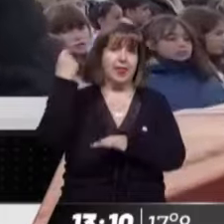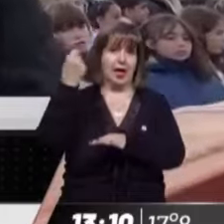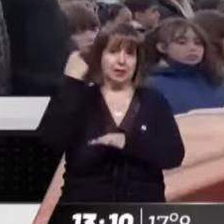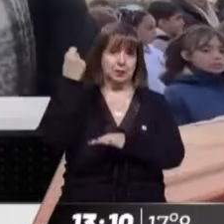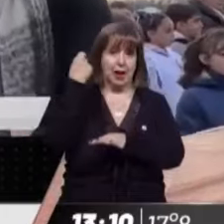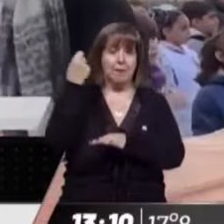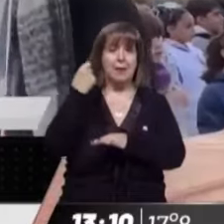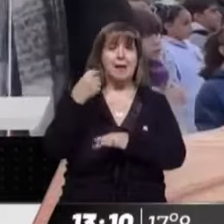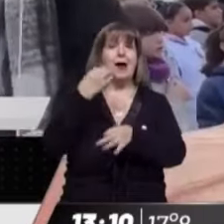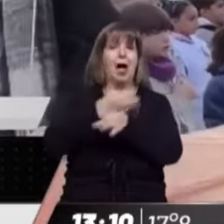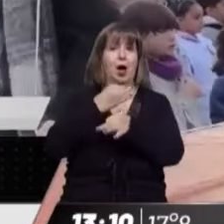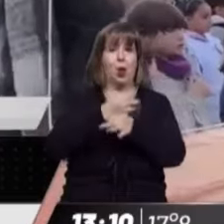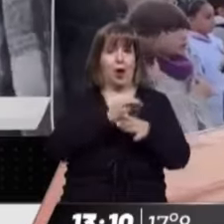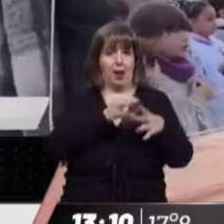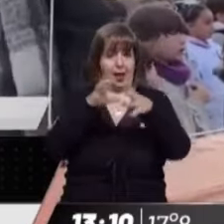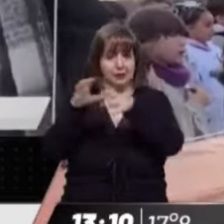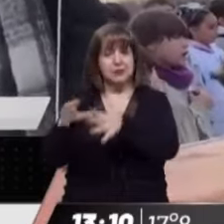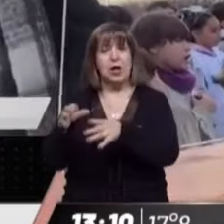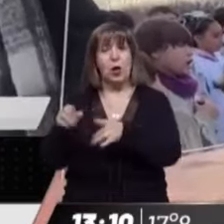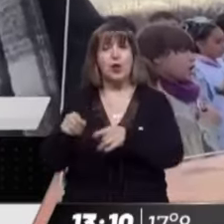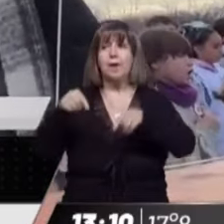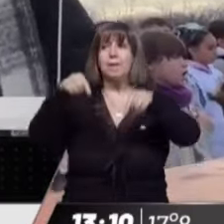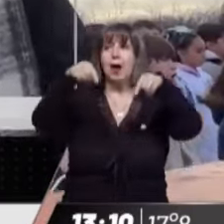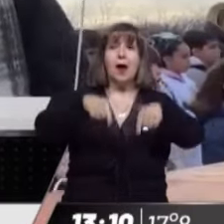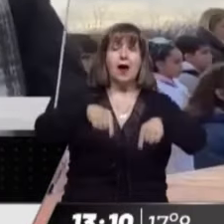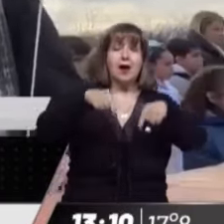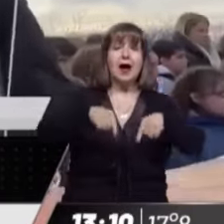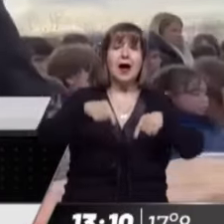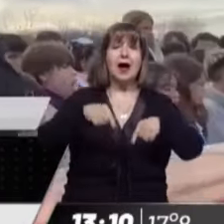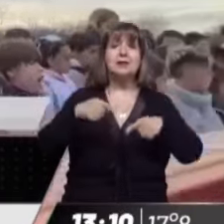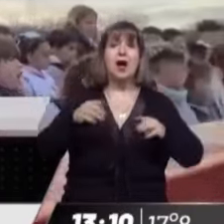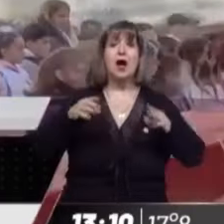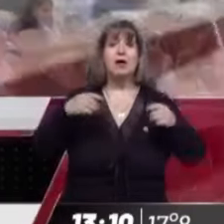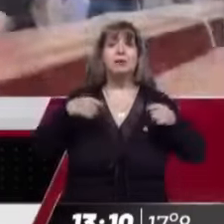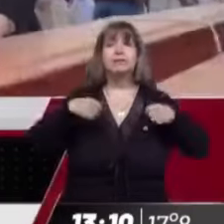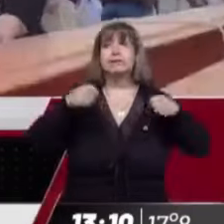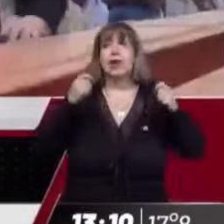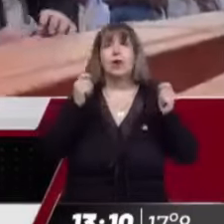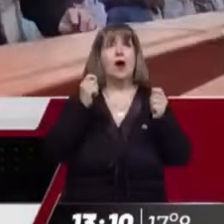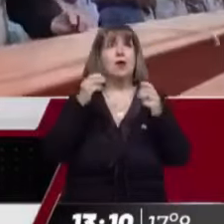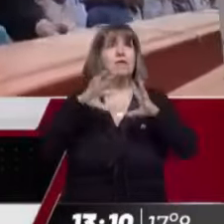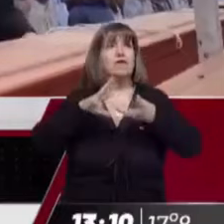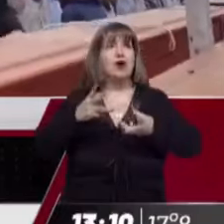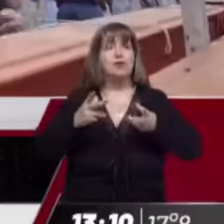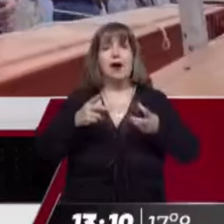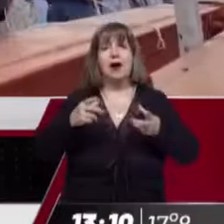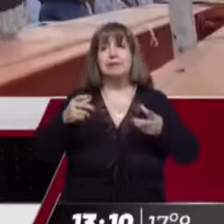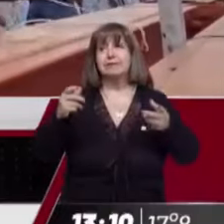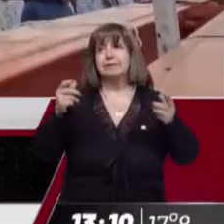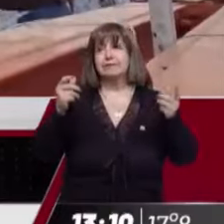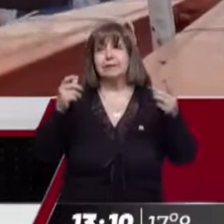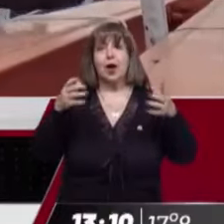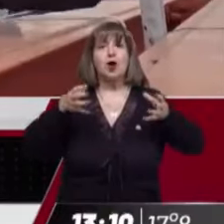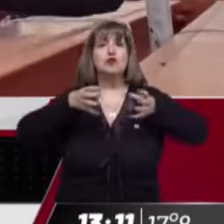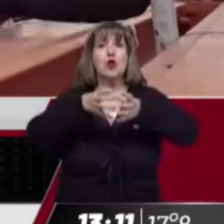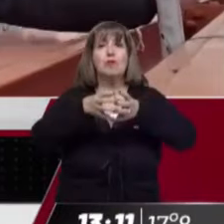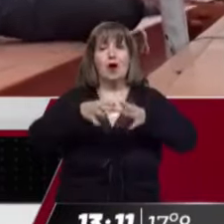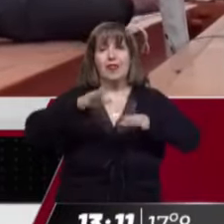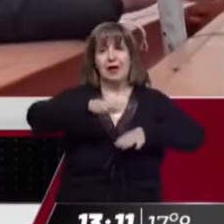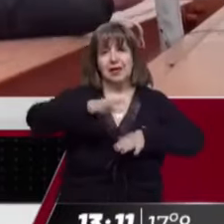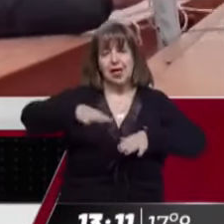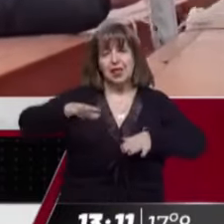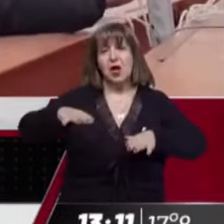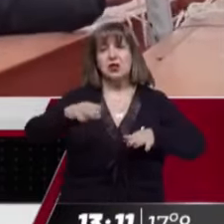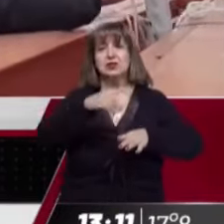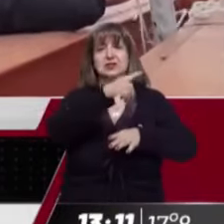escuelas de toda la provincia. Sin embargo, acá se hizo una protesta simbólica y pacífica por parte de un grupo de chicos. Son